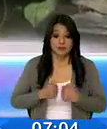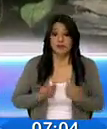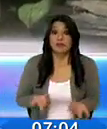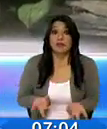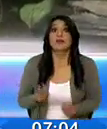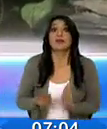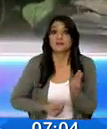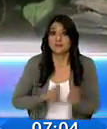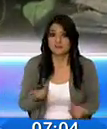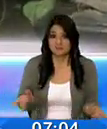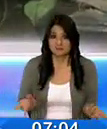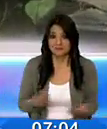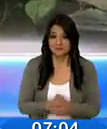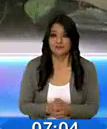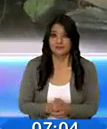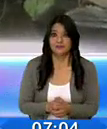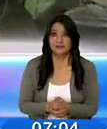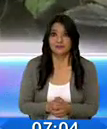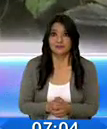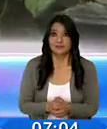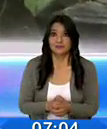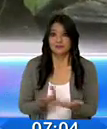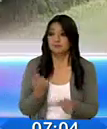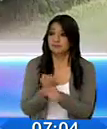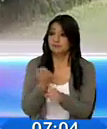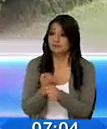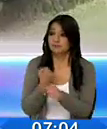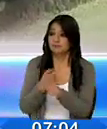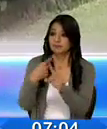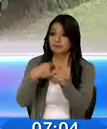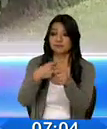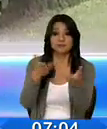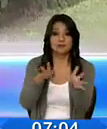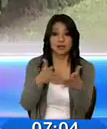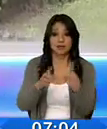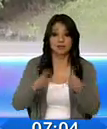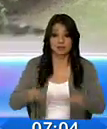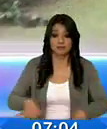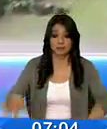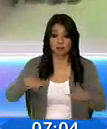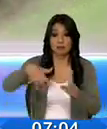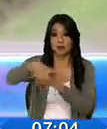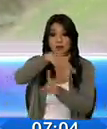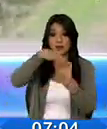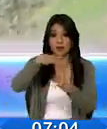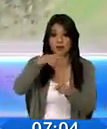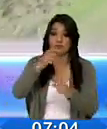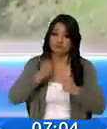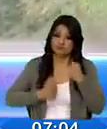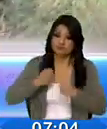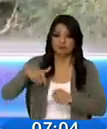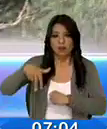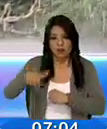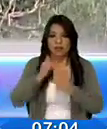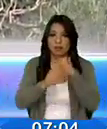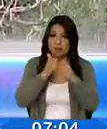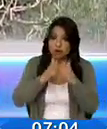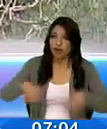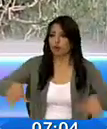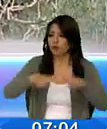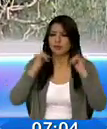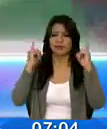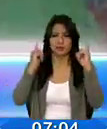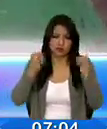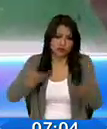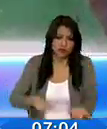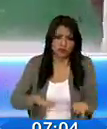pues, y tampoco conseguimos arriendo. Pero ocupar un espacio verde destinado para trotar, caminar y sobre todo considerado